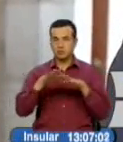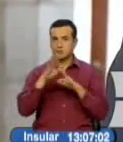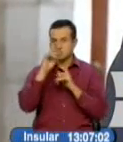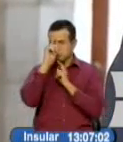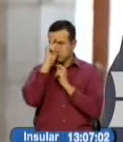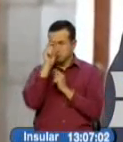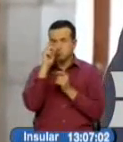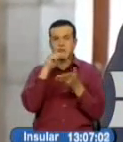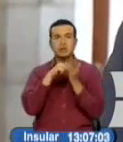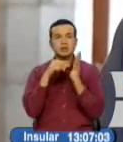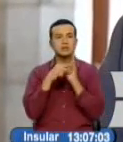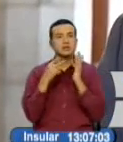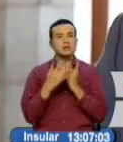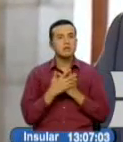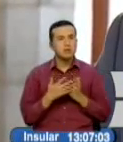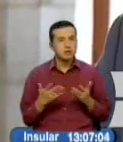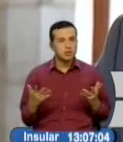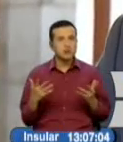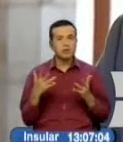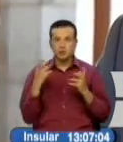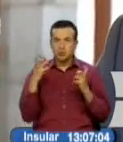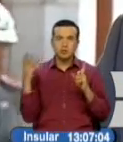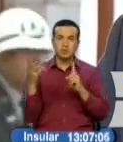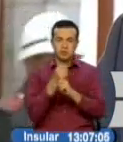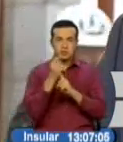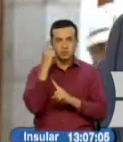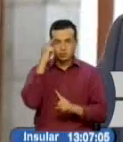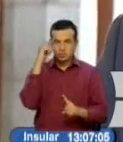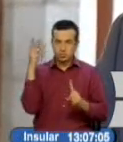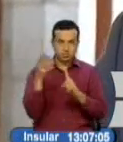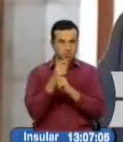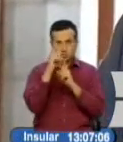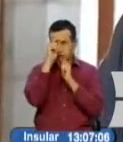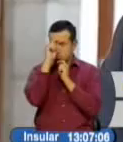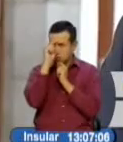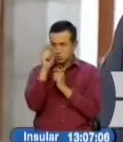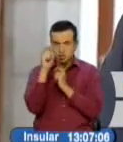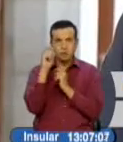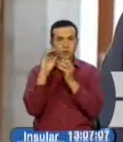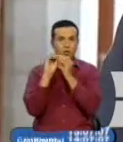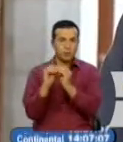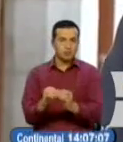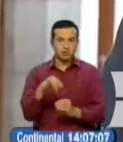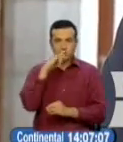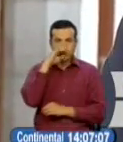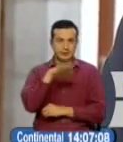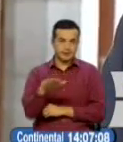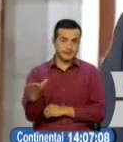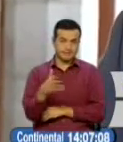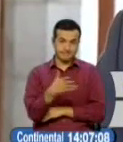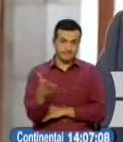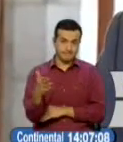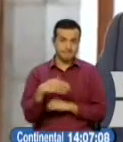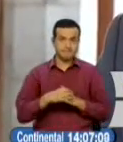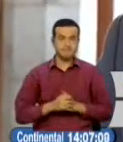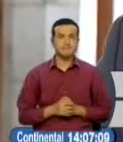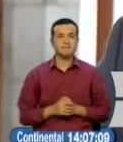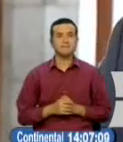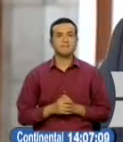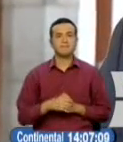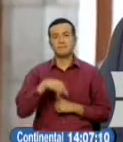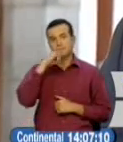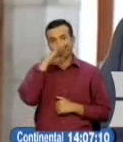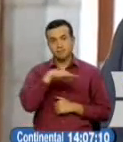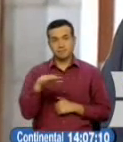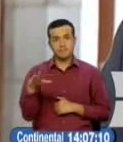que representa lo que se quiere lograr en este gobierno, dignidad alrededor de la formación de la niñez y la juventud. Los niños no